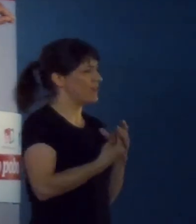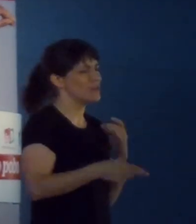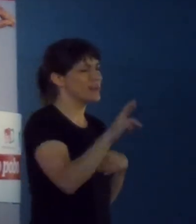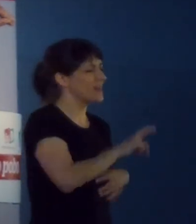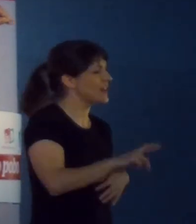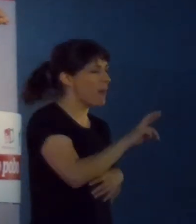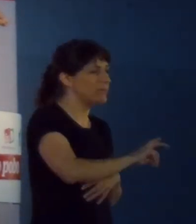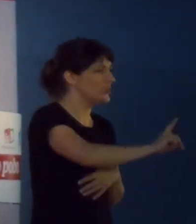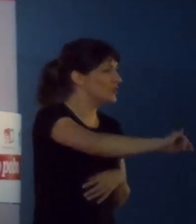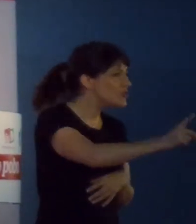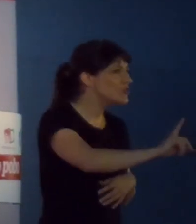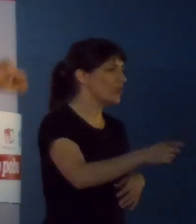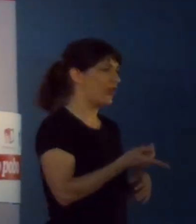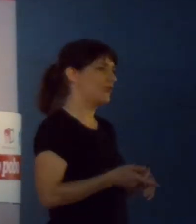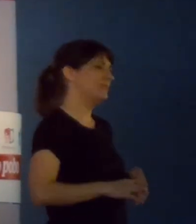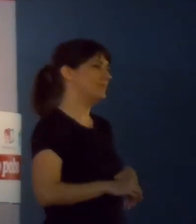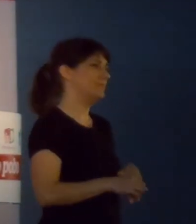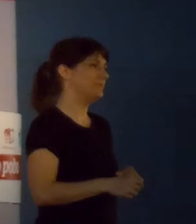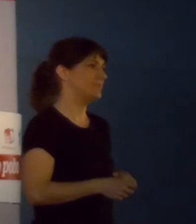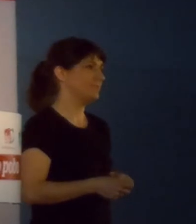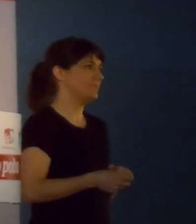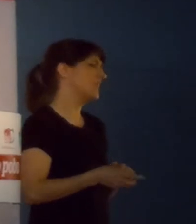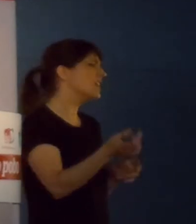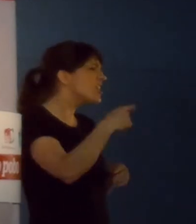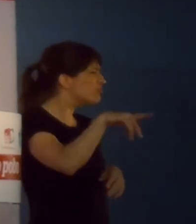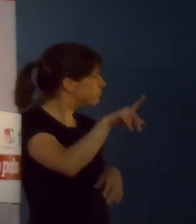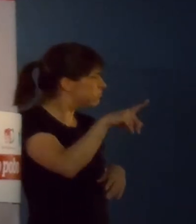trabuque, que ninguén se equivoque,